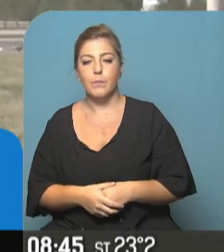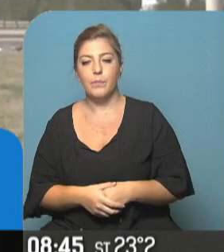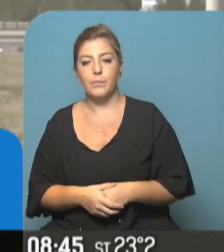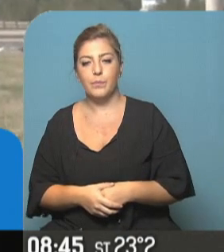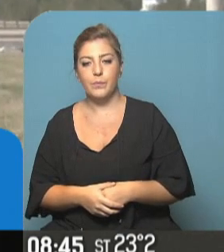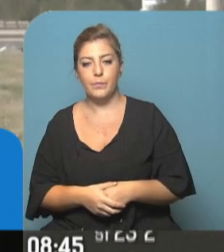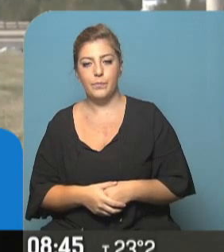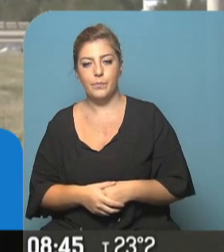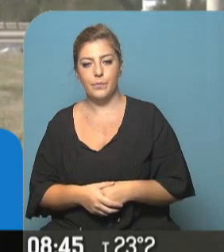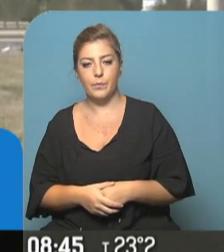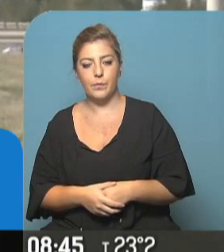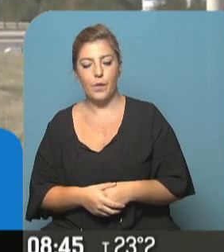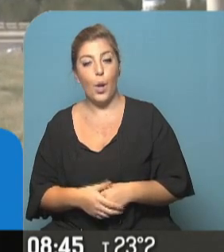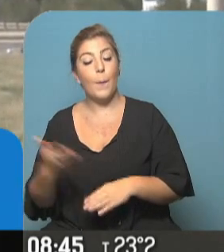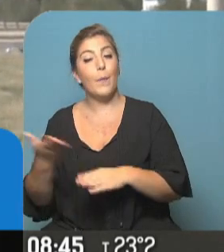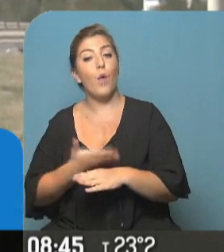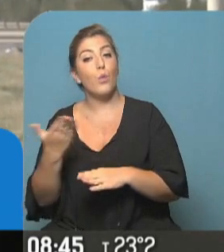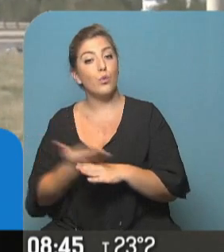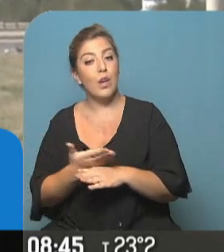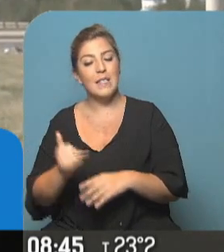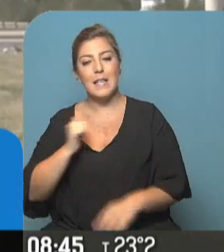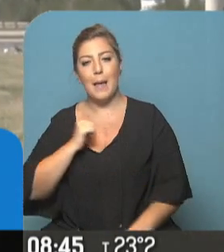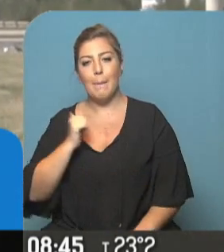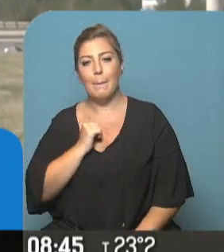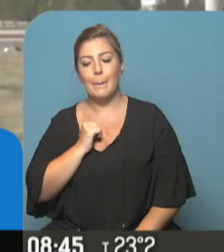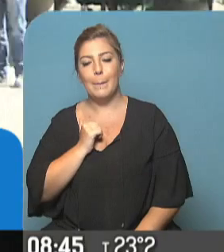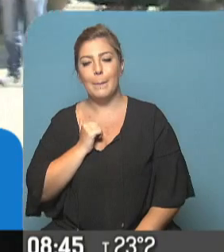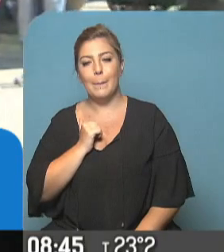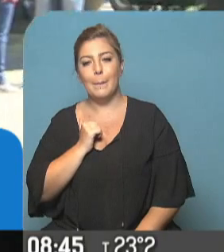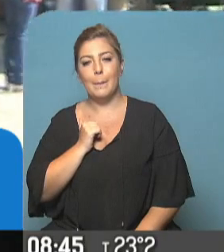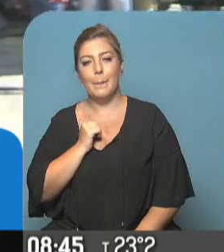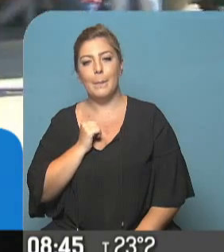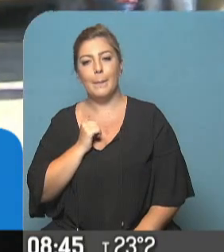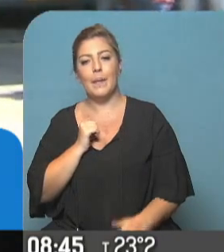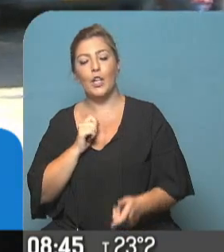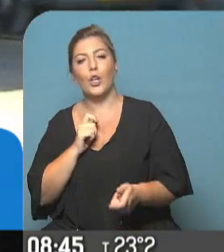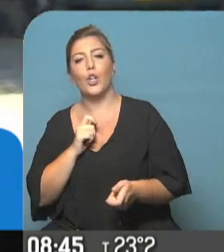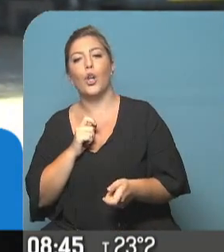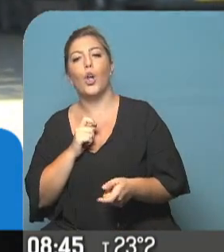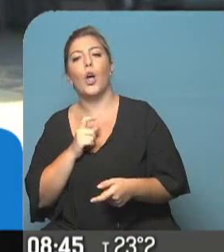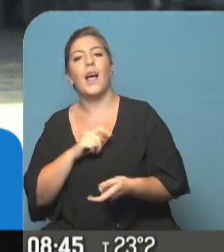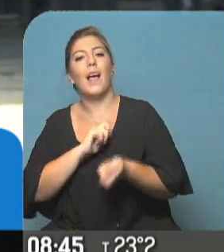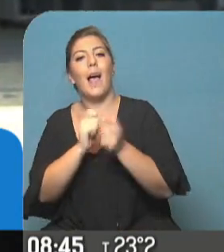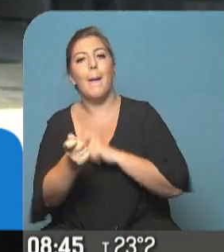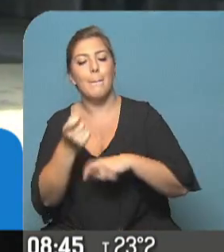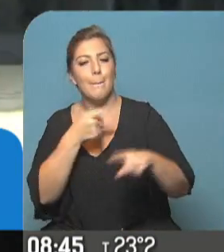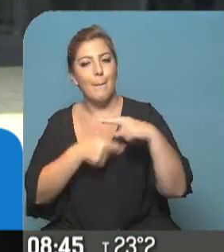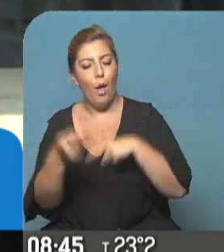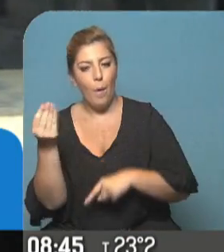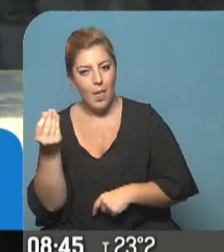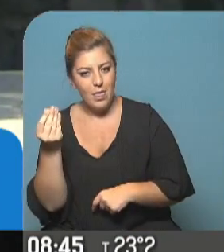parte de los productores esperando una variación entendemos en el tipo de cambio han retenido